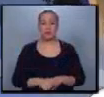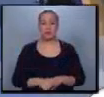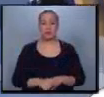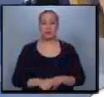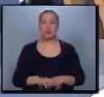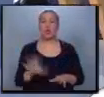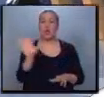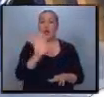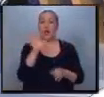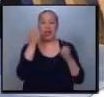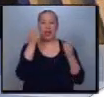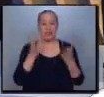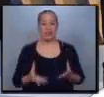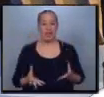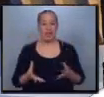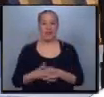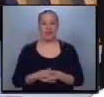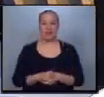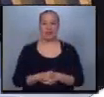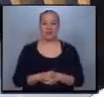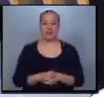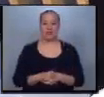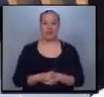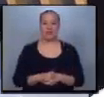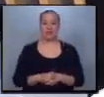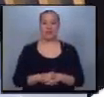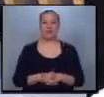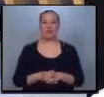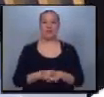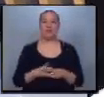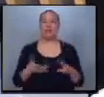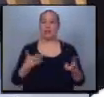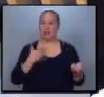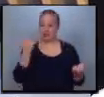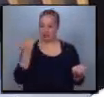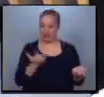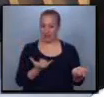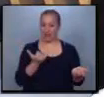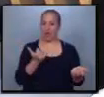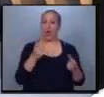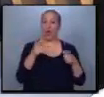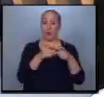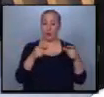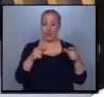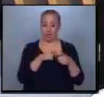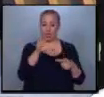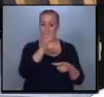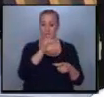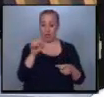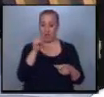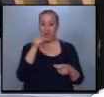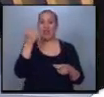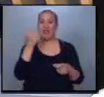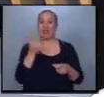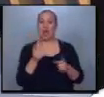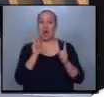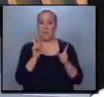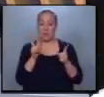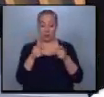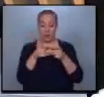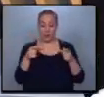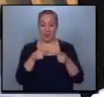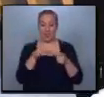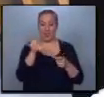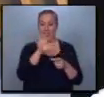Hola, Ro, ¿qué tal? Muy buenos días. Sí, tengo y no... ¿Cómo te va? Y tengo, no solamente tengo un billete de 500, tengo el billete de 500,